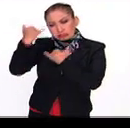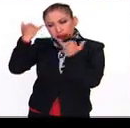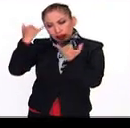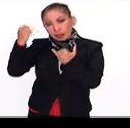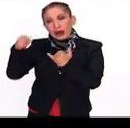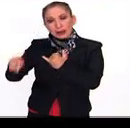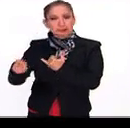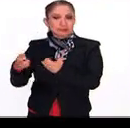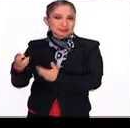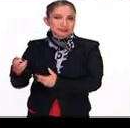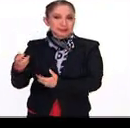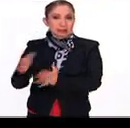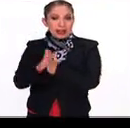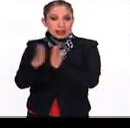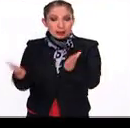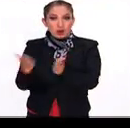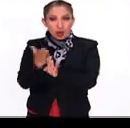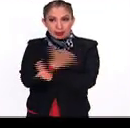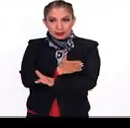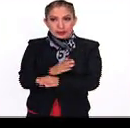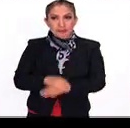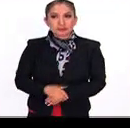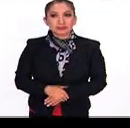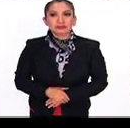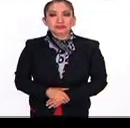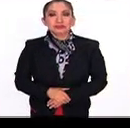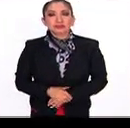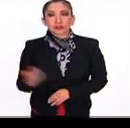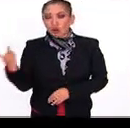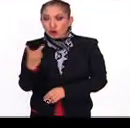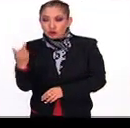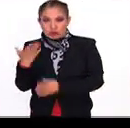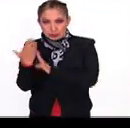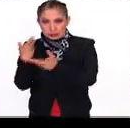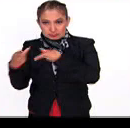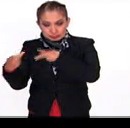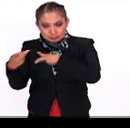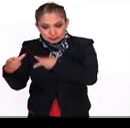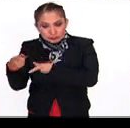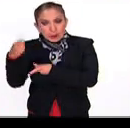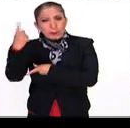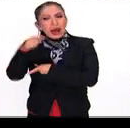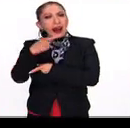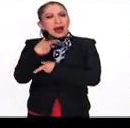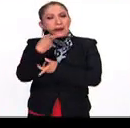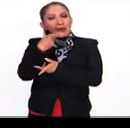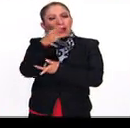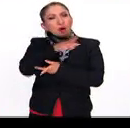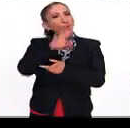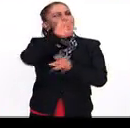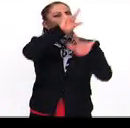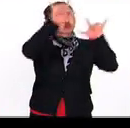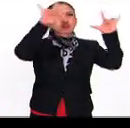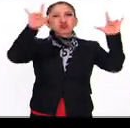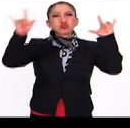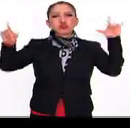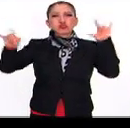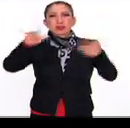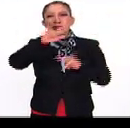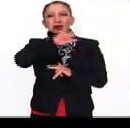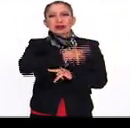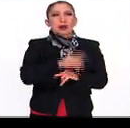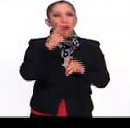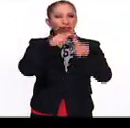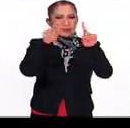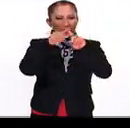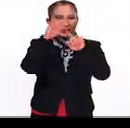había sido el motivo de un libro previo entre ambos para plantearse hacer estos tapices Jacquard.